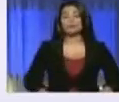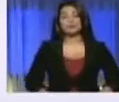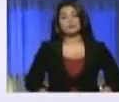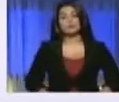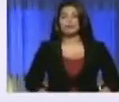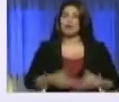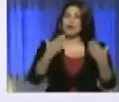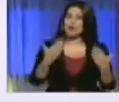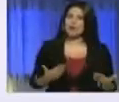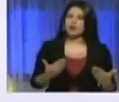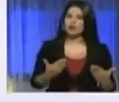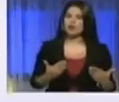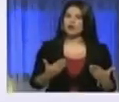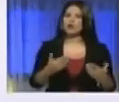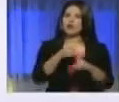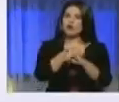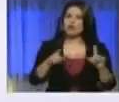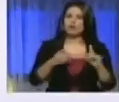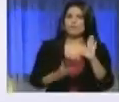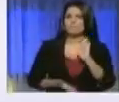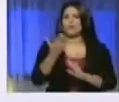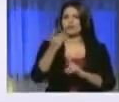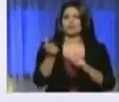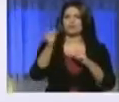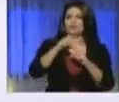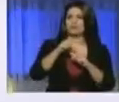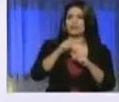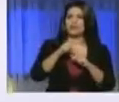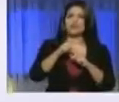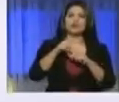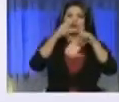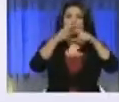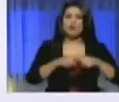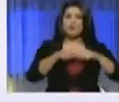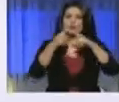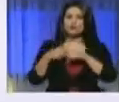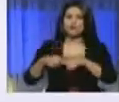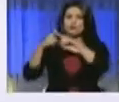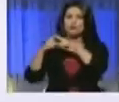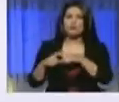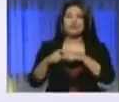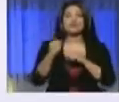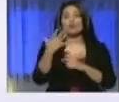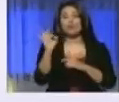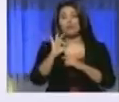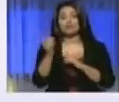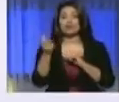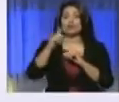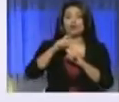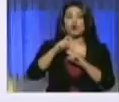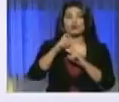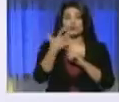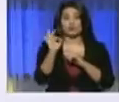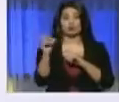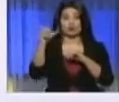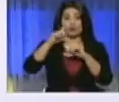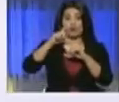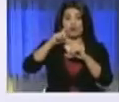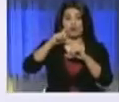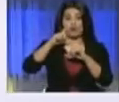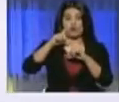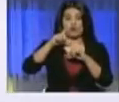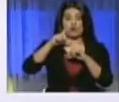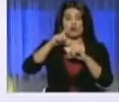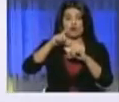integral, oído, la suma del 50% del salario y